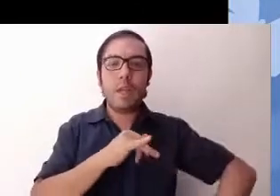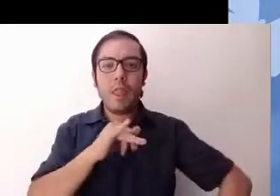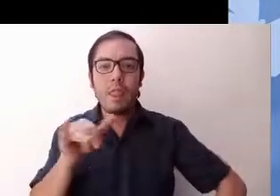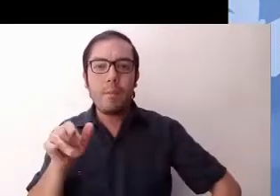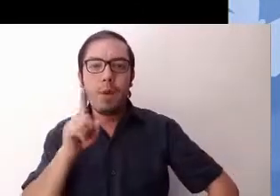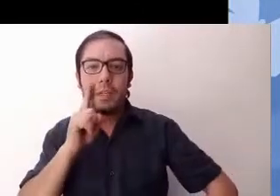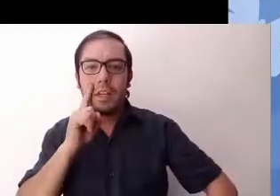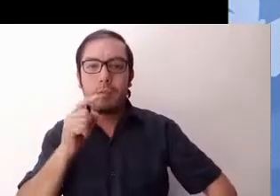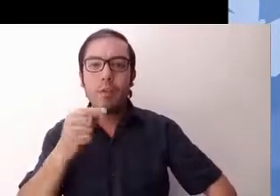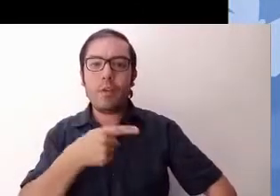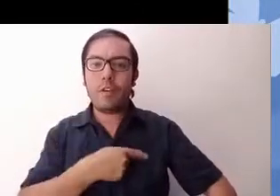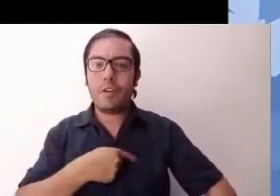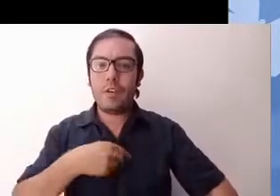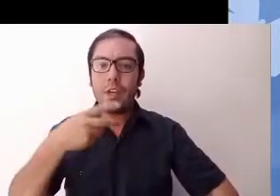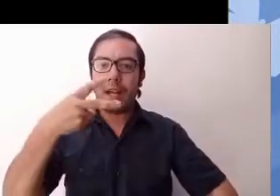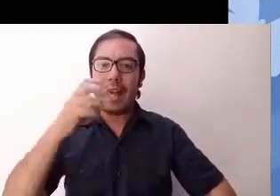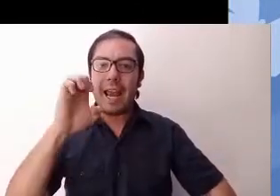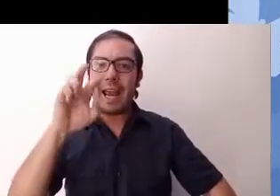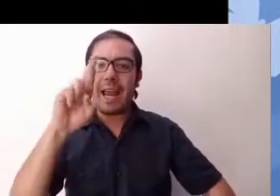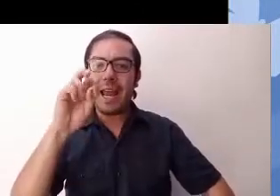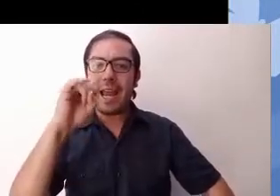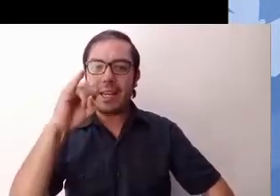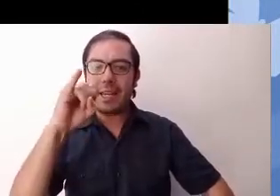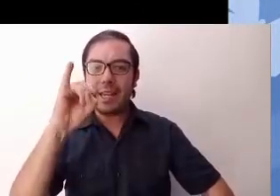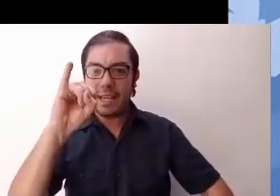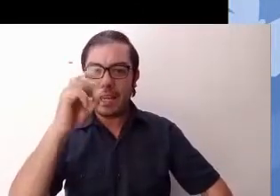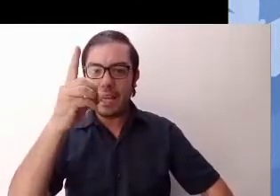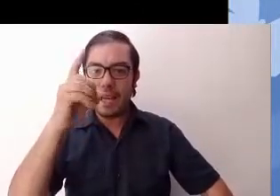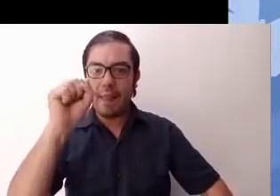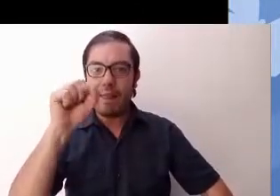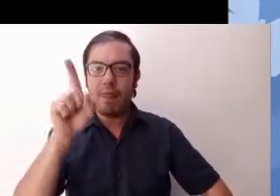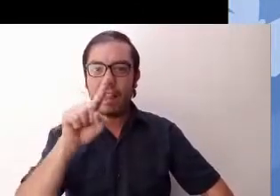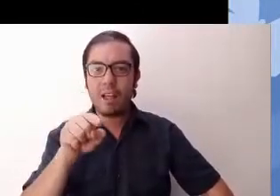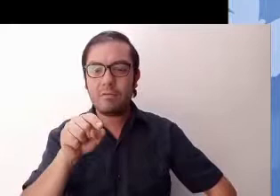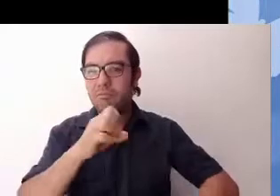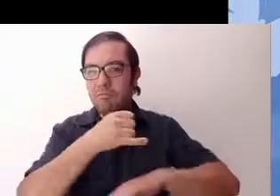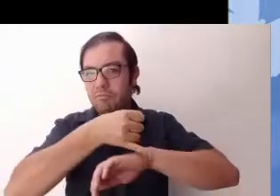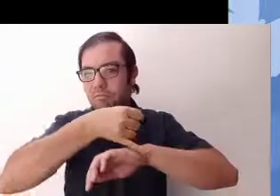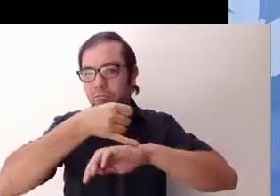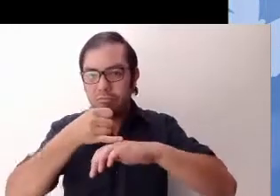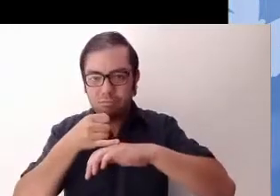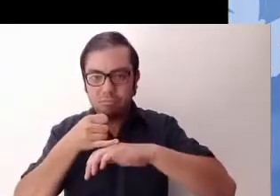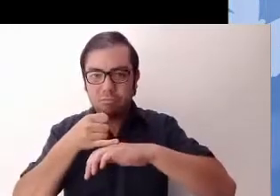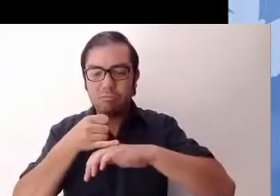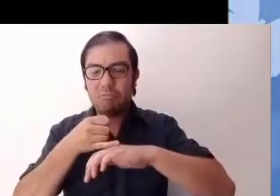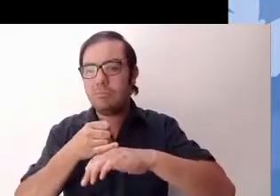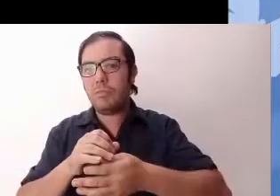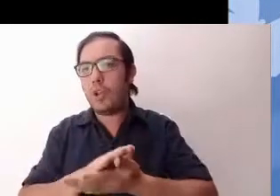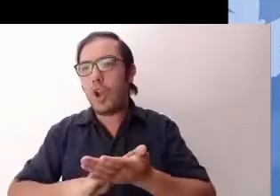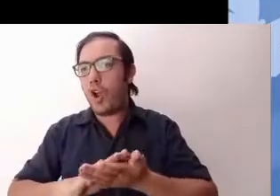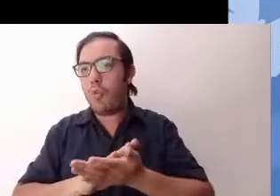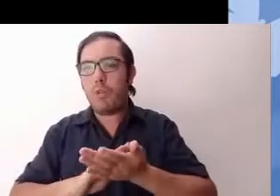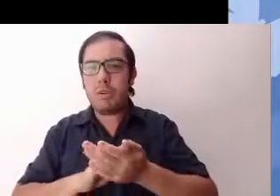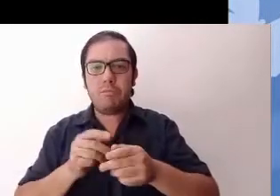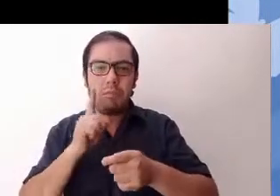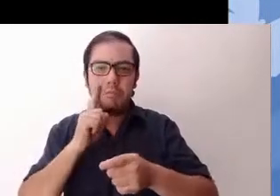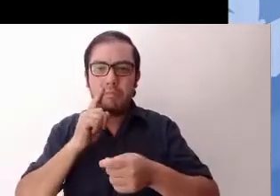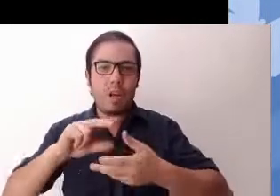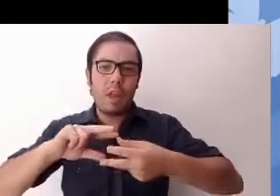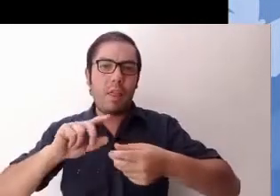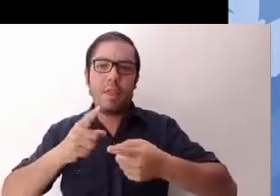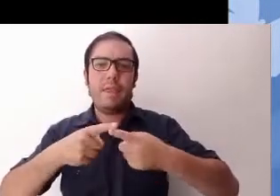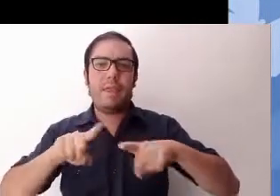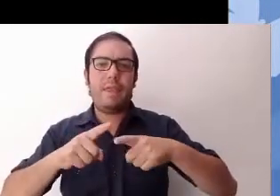va a generar una ruptura de esta de distintos tipos, porque no todas las heridas son iguales. Ahí en la imagen vemos